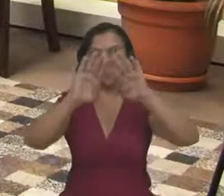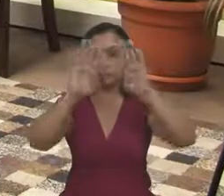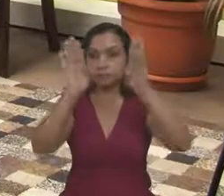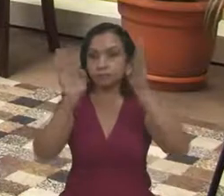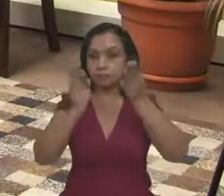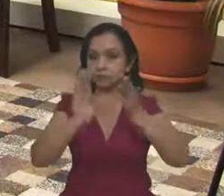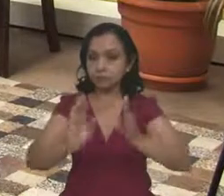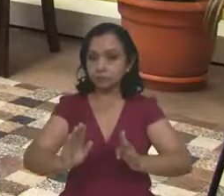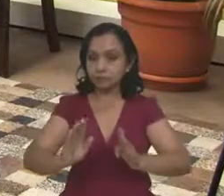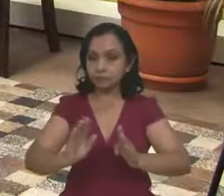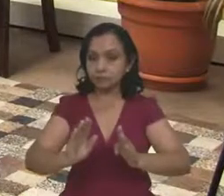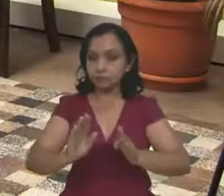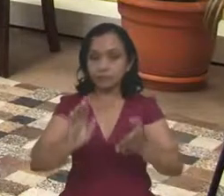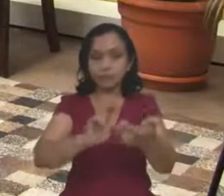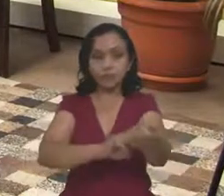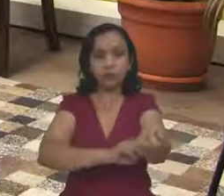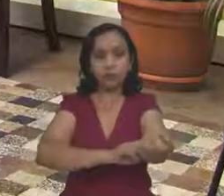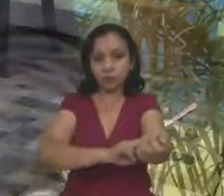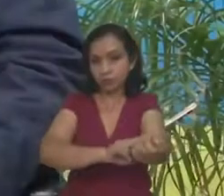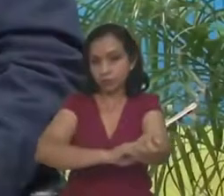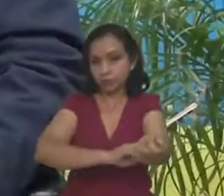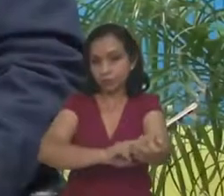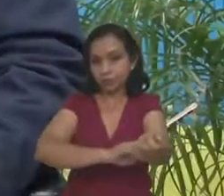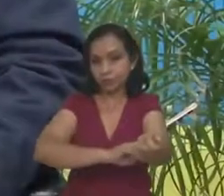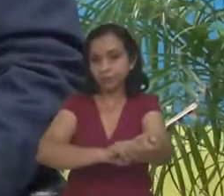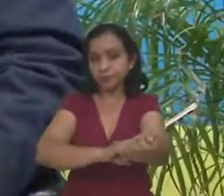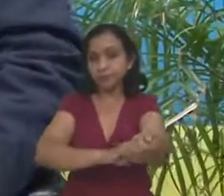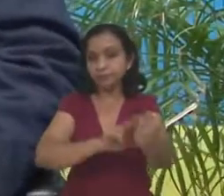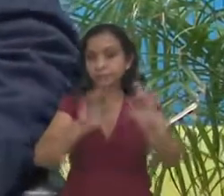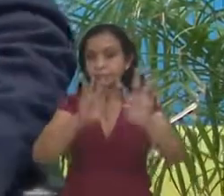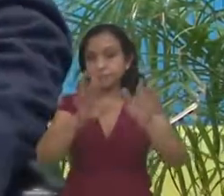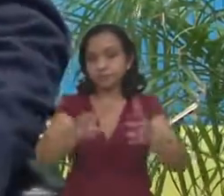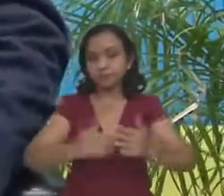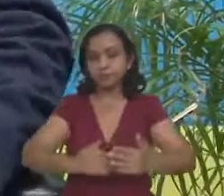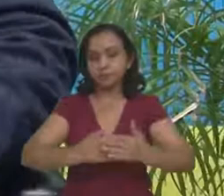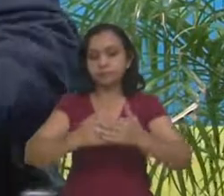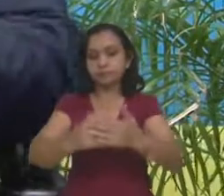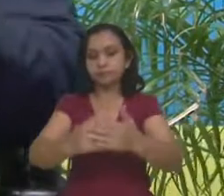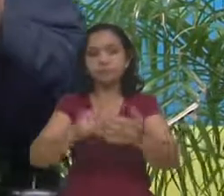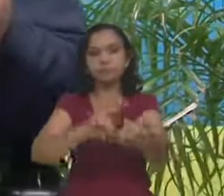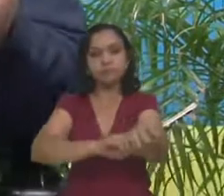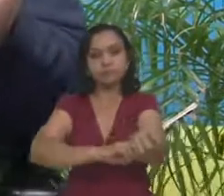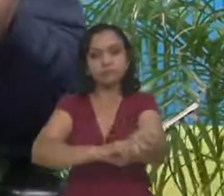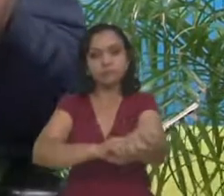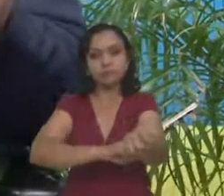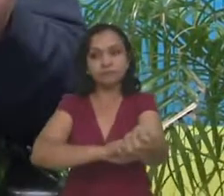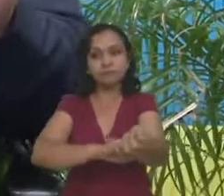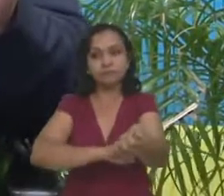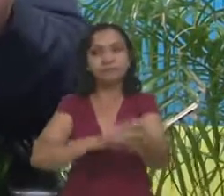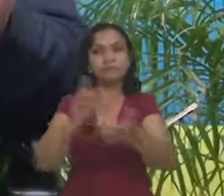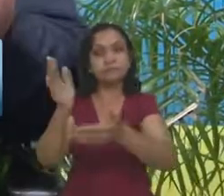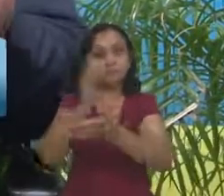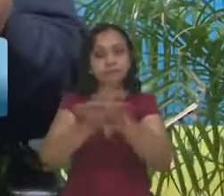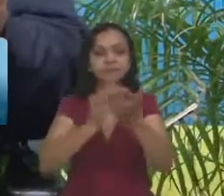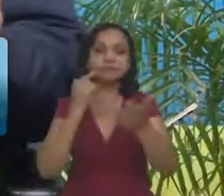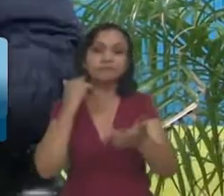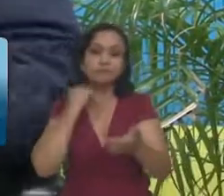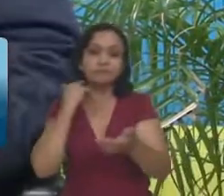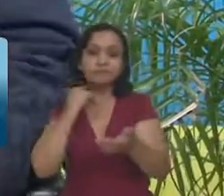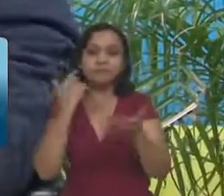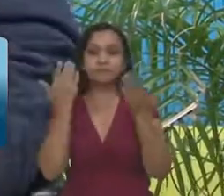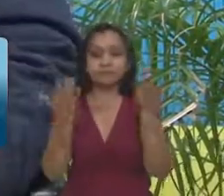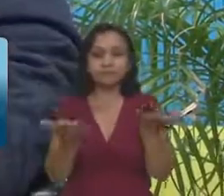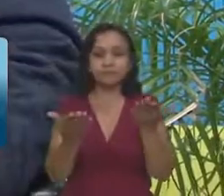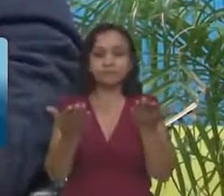afectación diabética y que salen embarazadas. Acuérdense que entonces es muy frecuente. Exacto. Entonces es frecuente